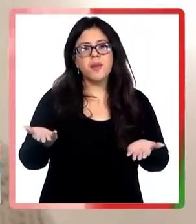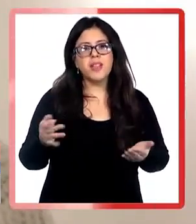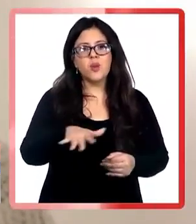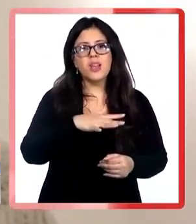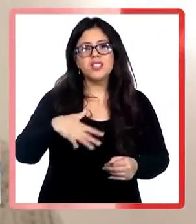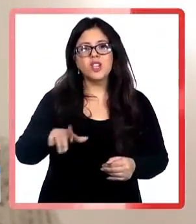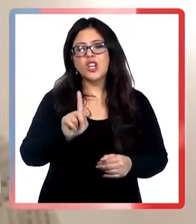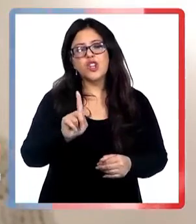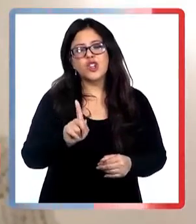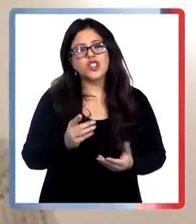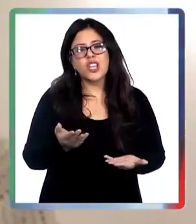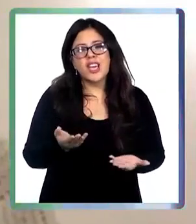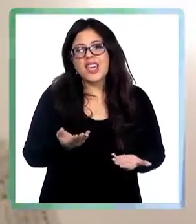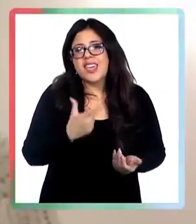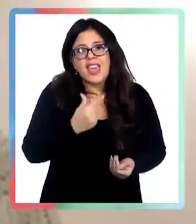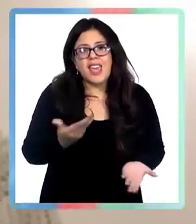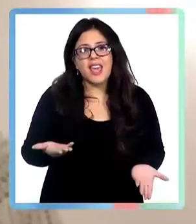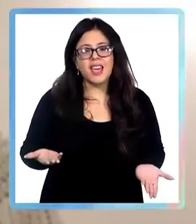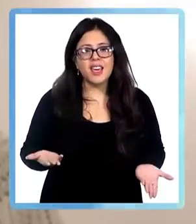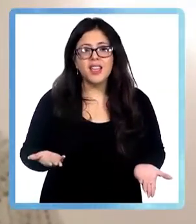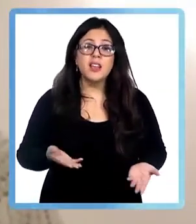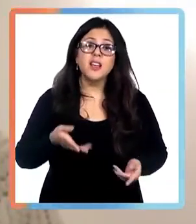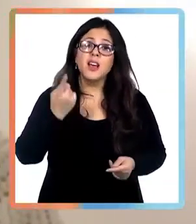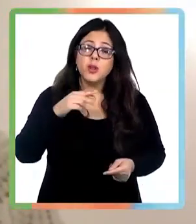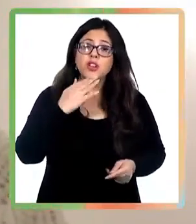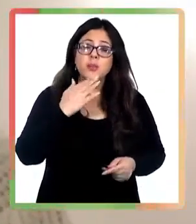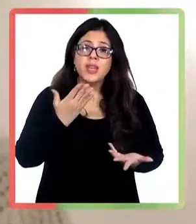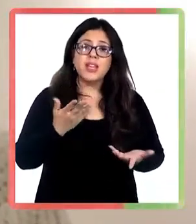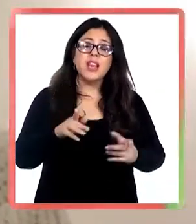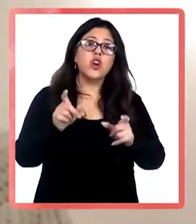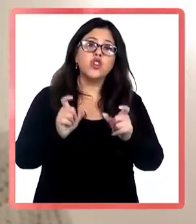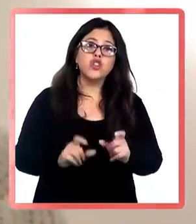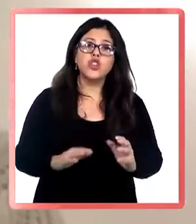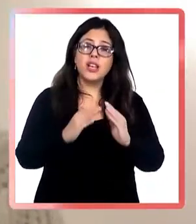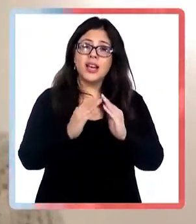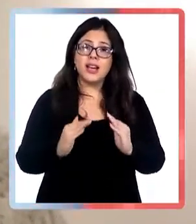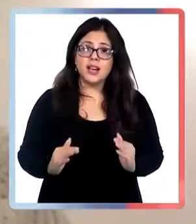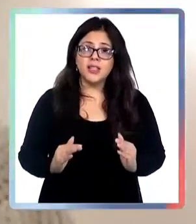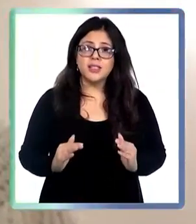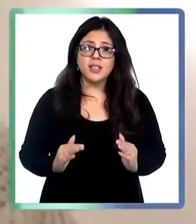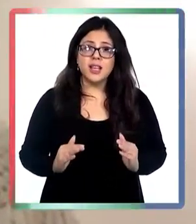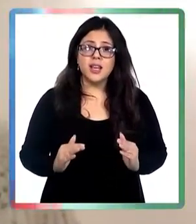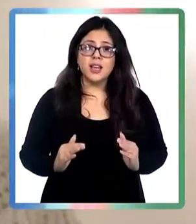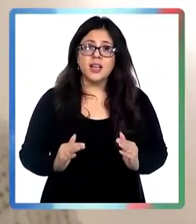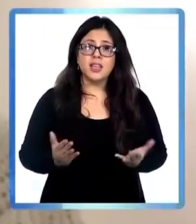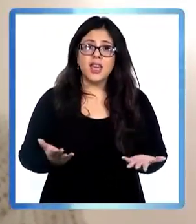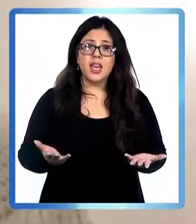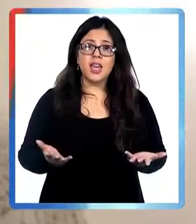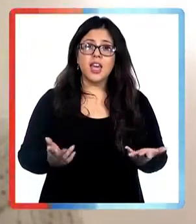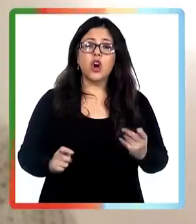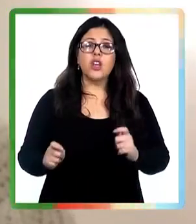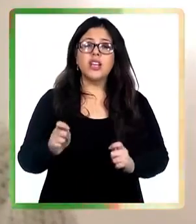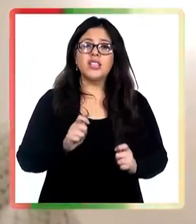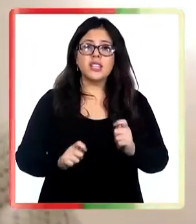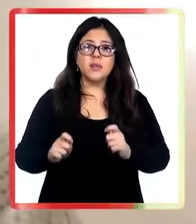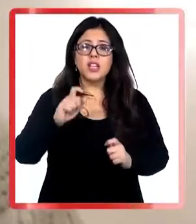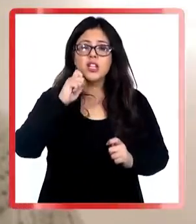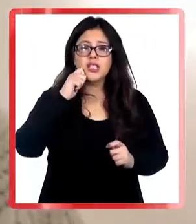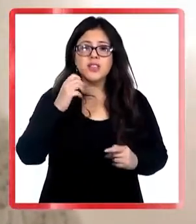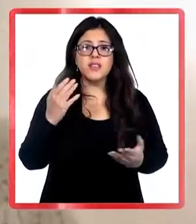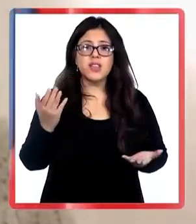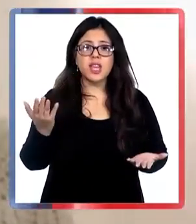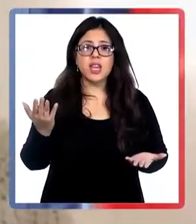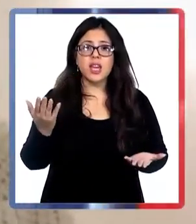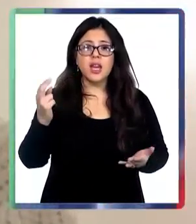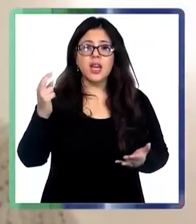situación que no es lo deseable. Y el manejo en casa con el tratamiento sintomático, es decir,